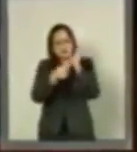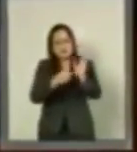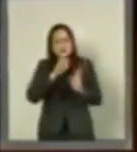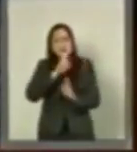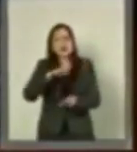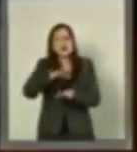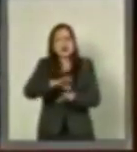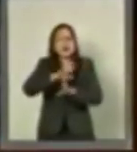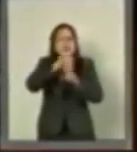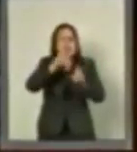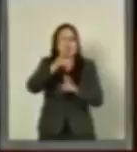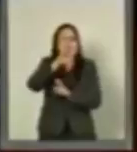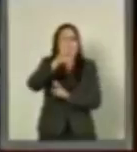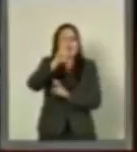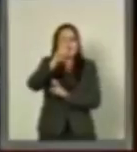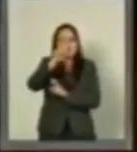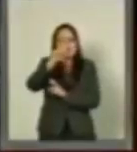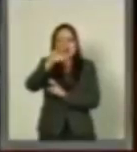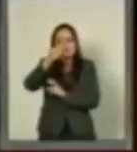como el Fortaseg.